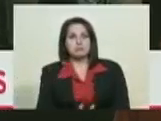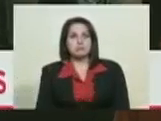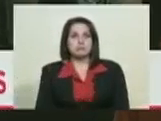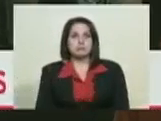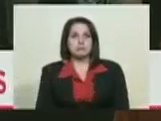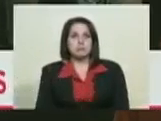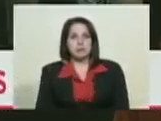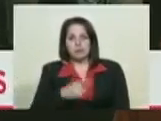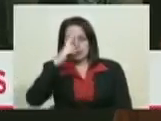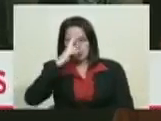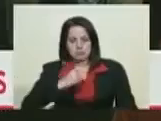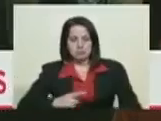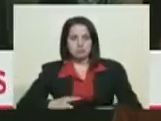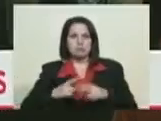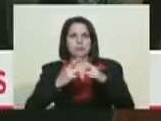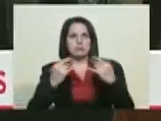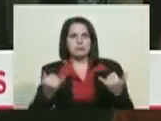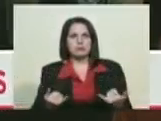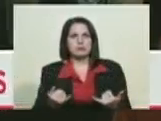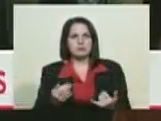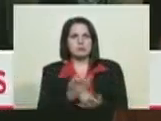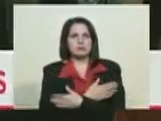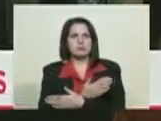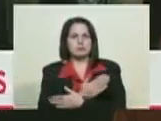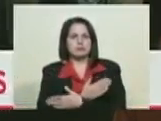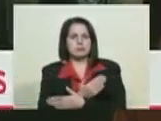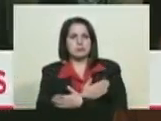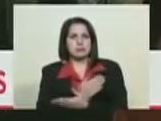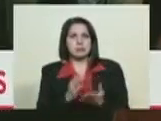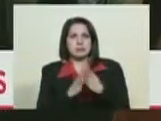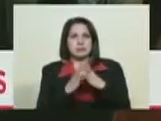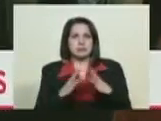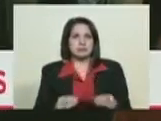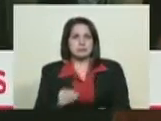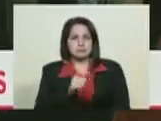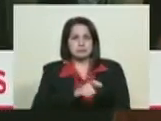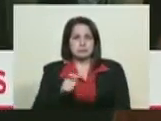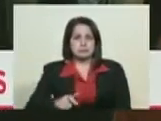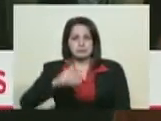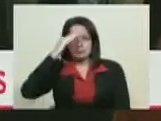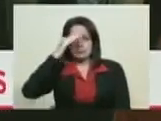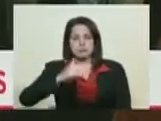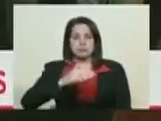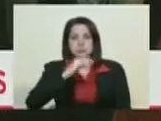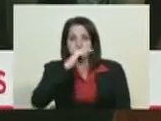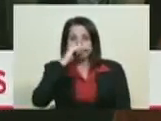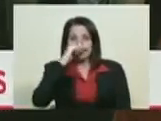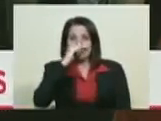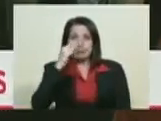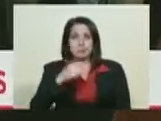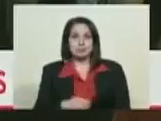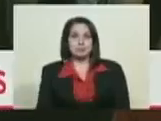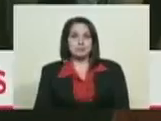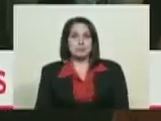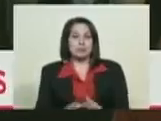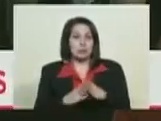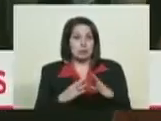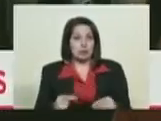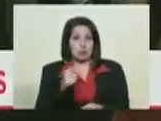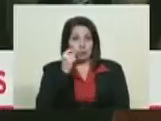Mi reconocimiento y felicitaciones a todos los soldados, a todas las